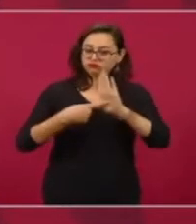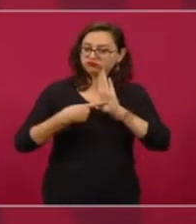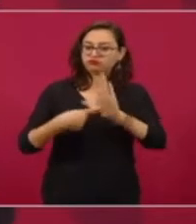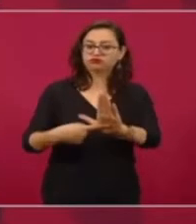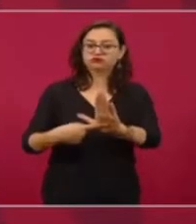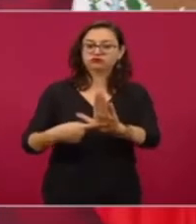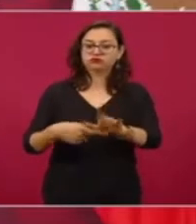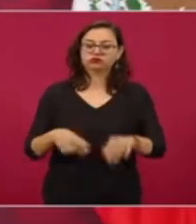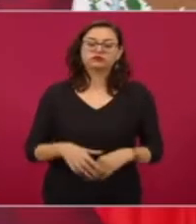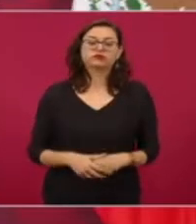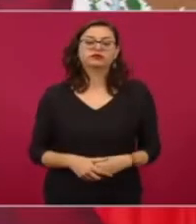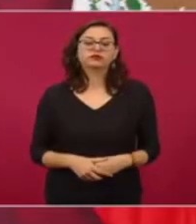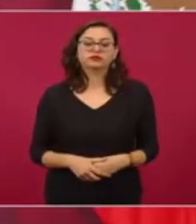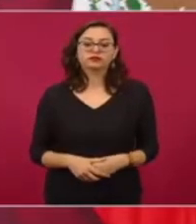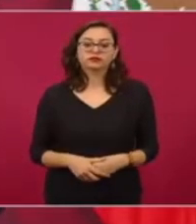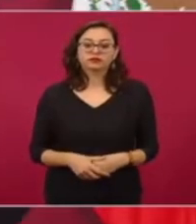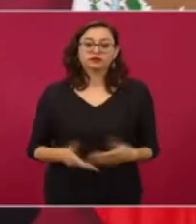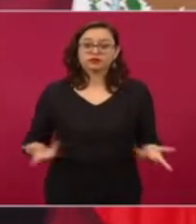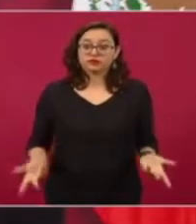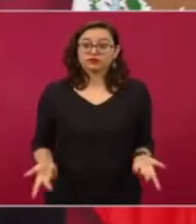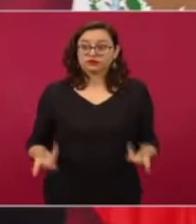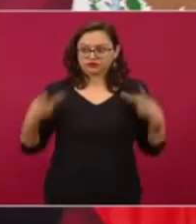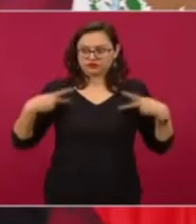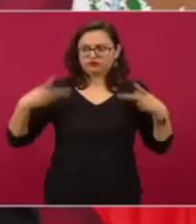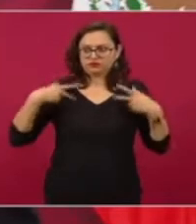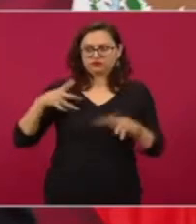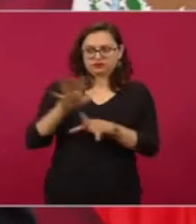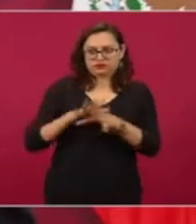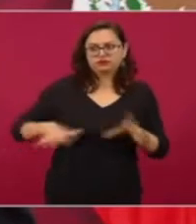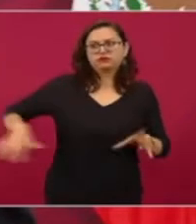y tiene que ver escrutinio público